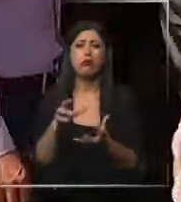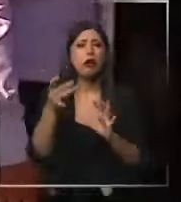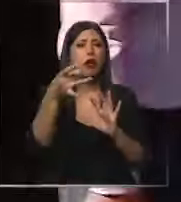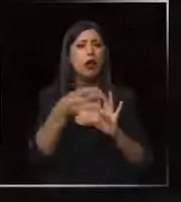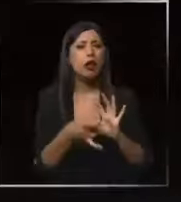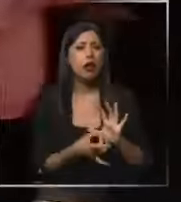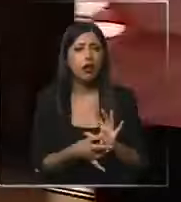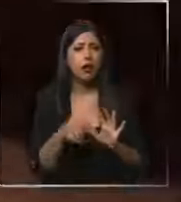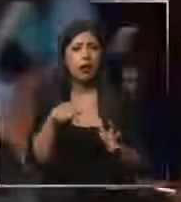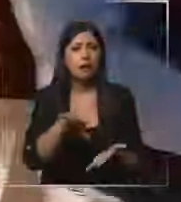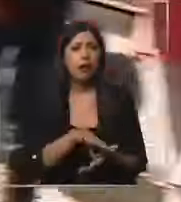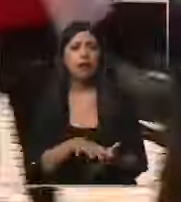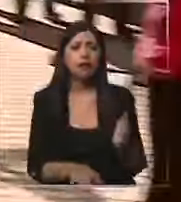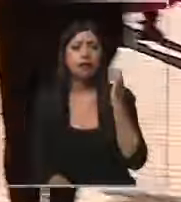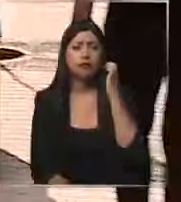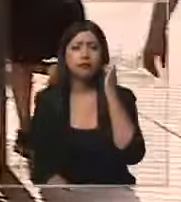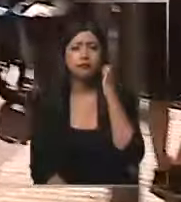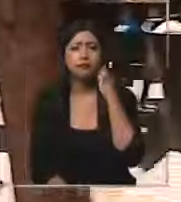país.